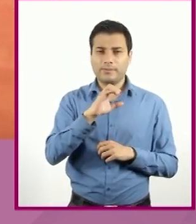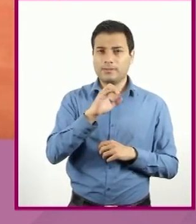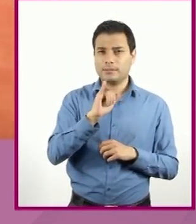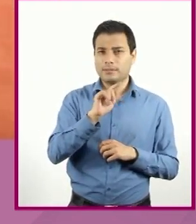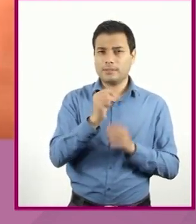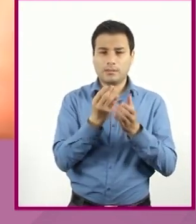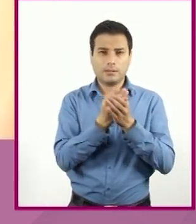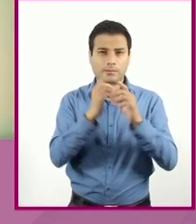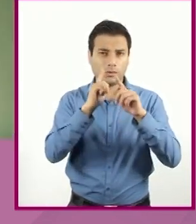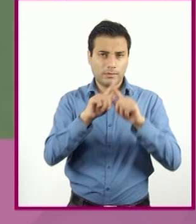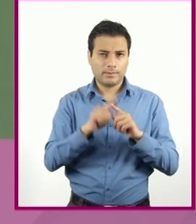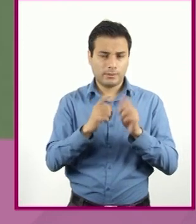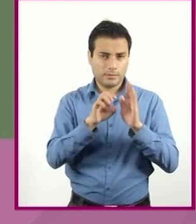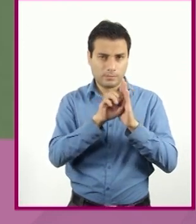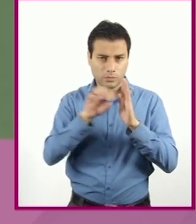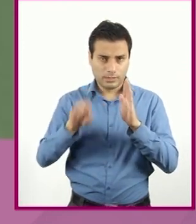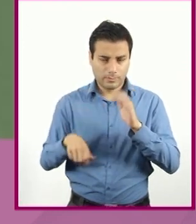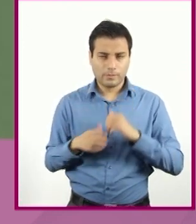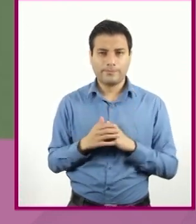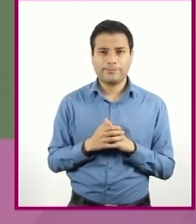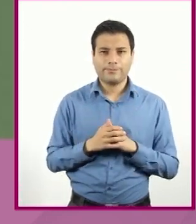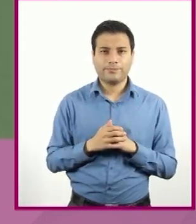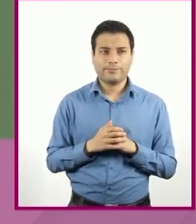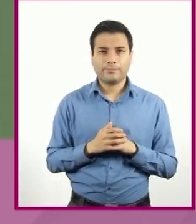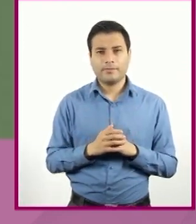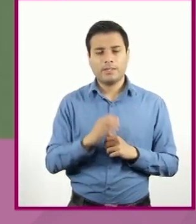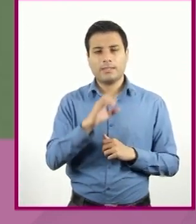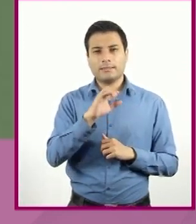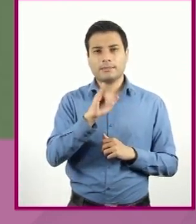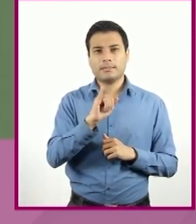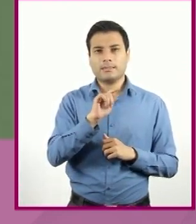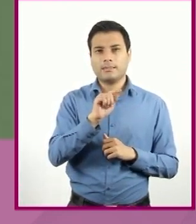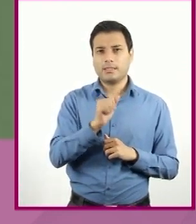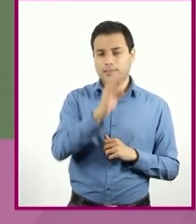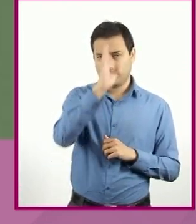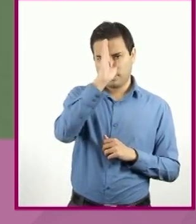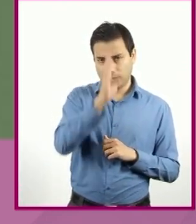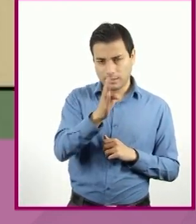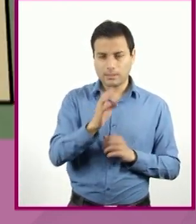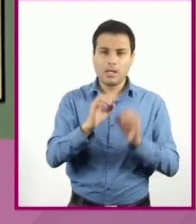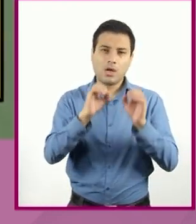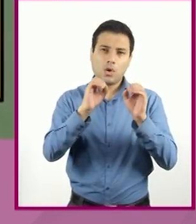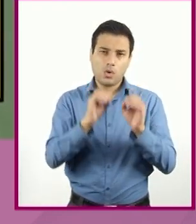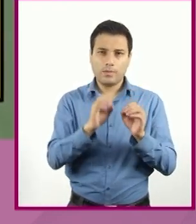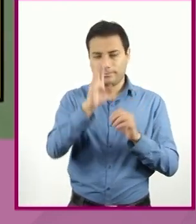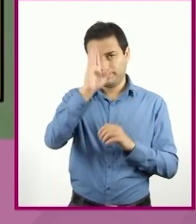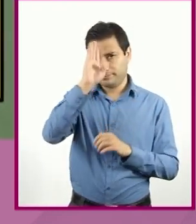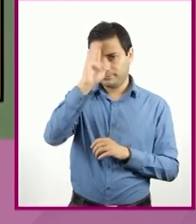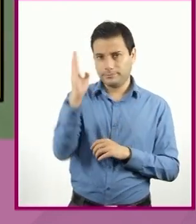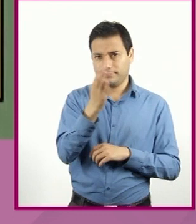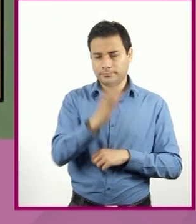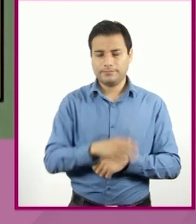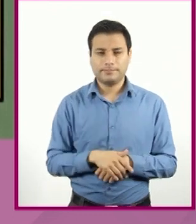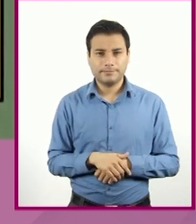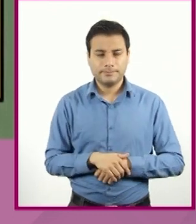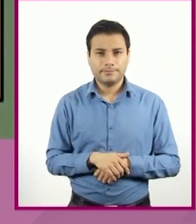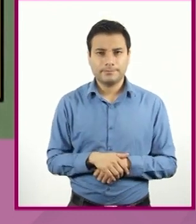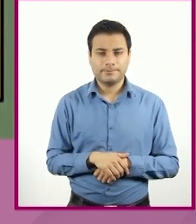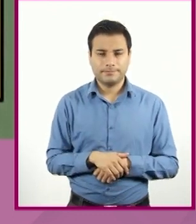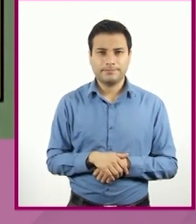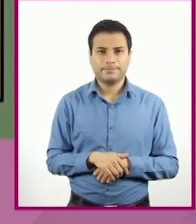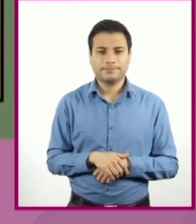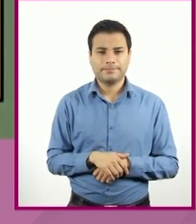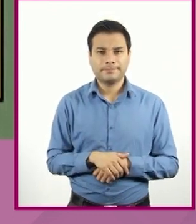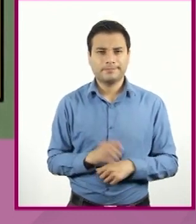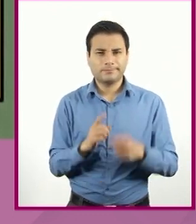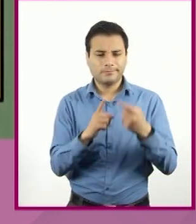Por ejemplo, las citas directas o textuales y las citas indirectas o paráfrasis. Dentro de las